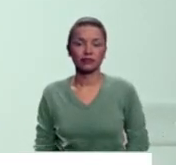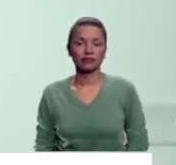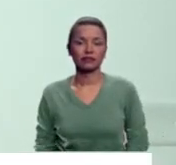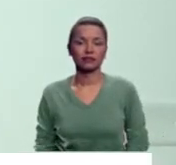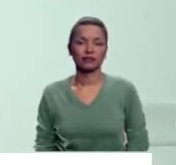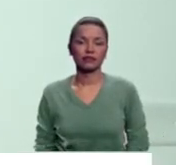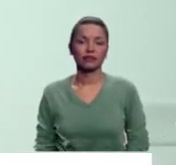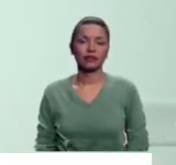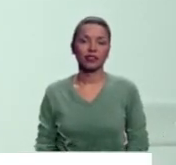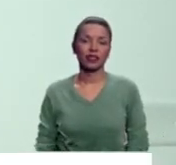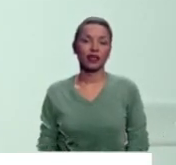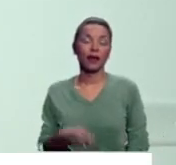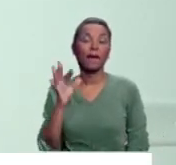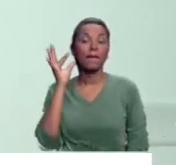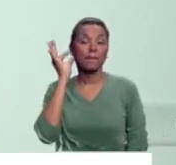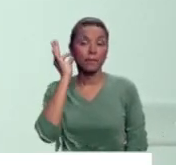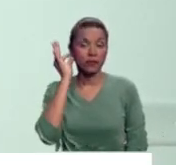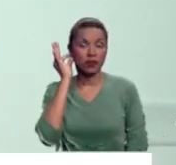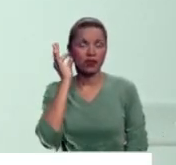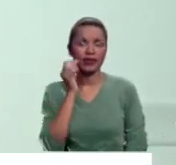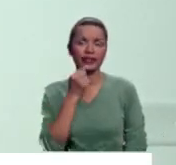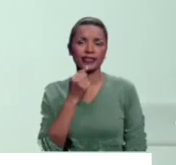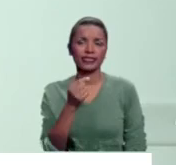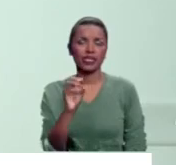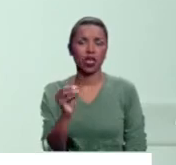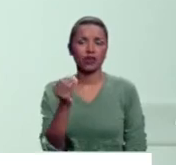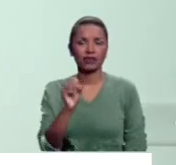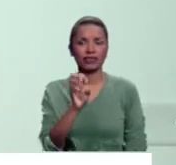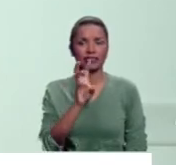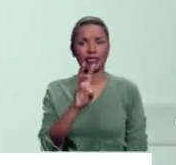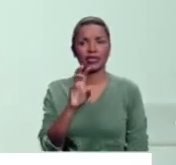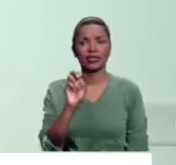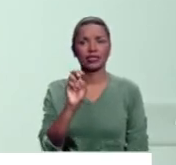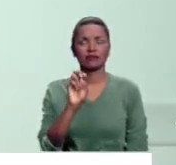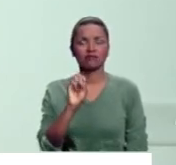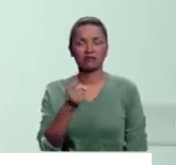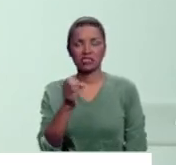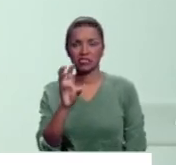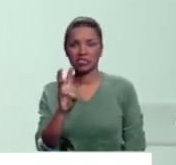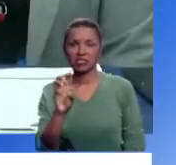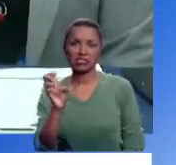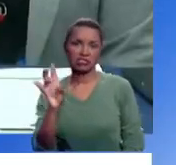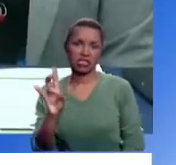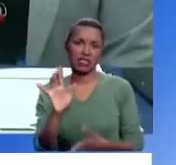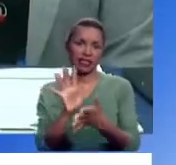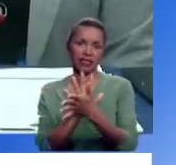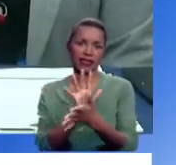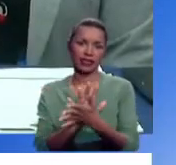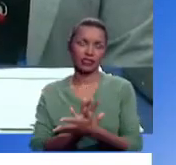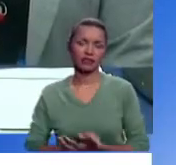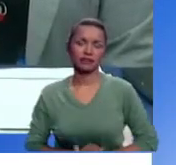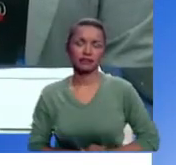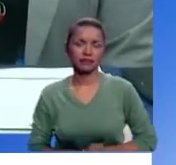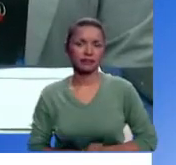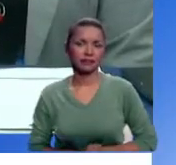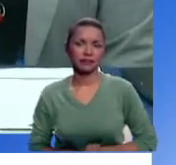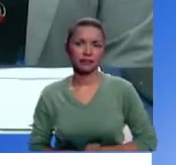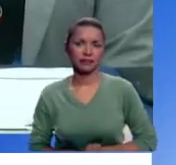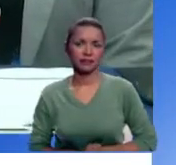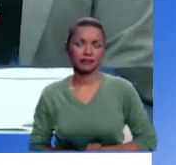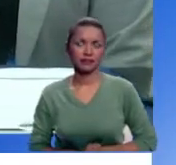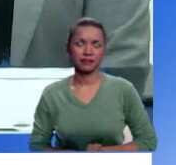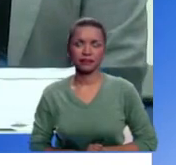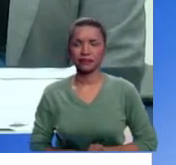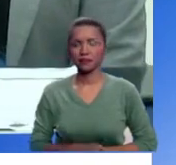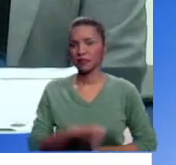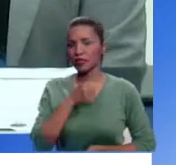Está entre los 16 y 17 años de edad. Esta investigación, como han señalado los compañeros, ¿en qué se les